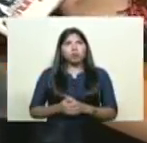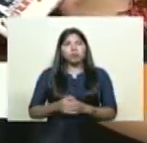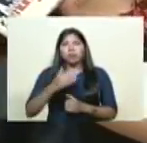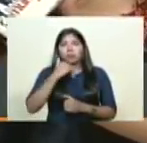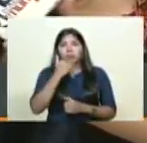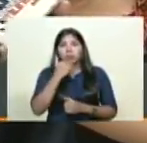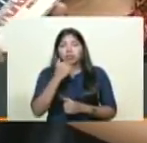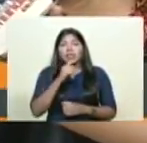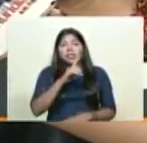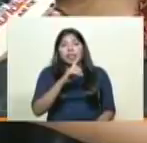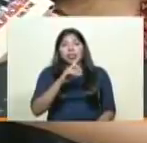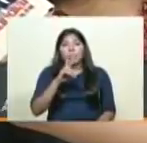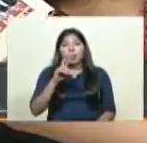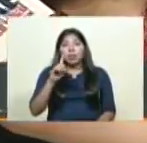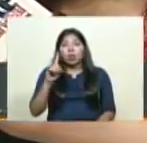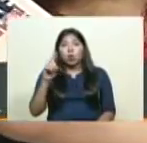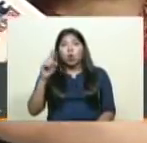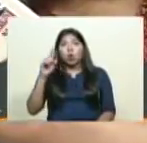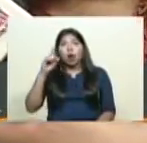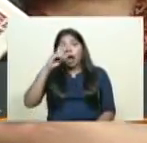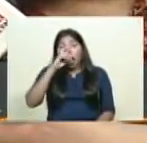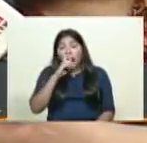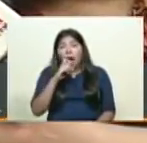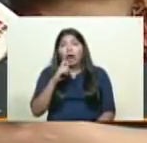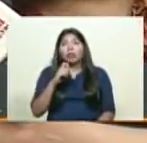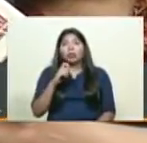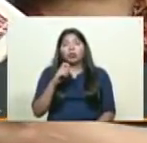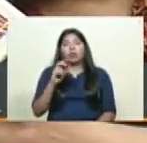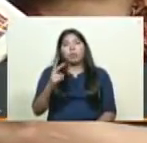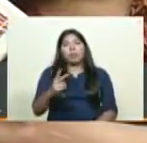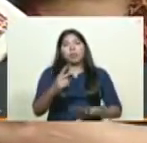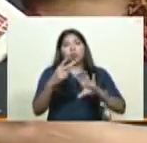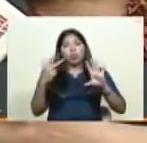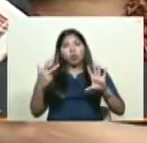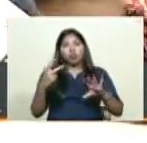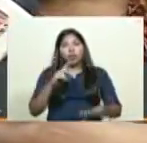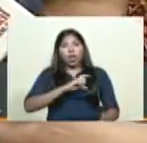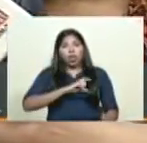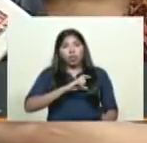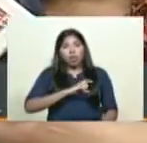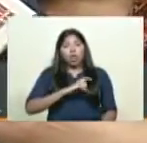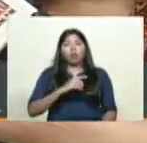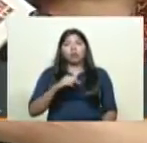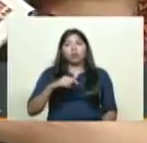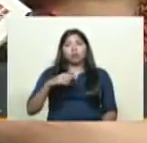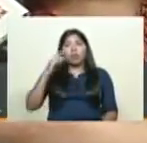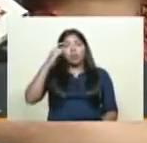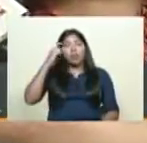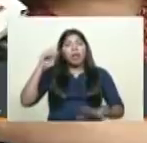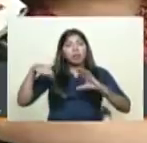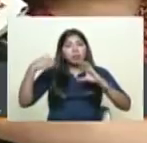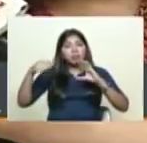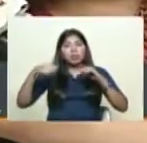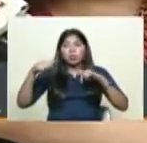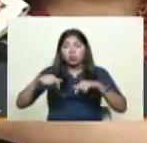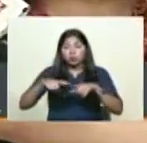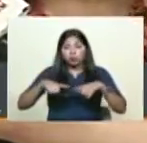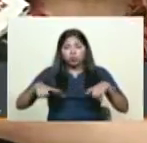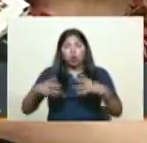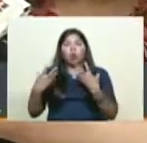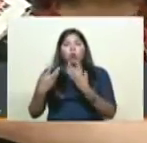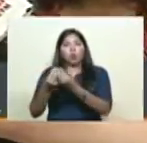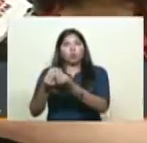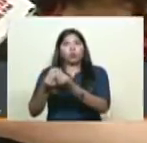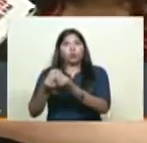celebración de los 121 años del Día del Cine, el próximo 28 de enero, estuvimos aquí en estos espacios en un importante foro,